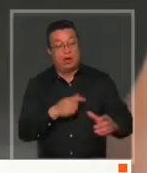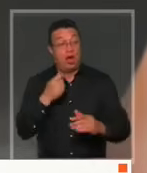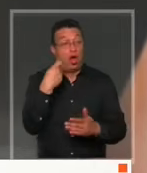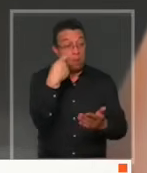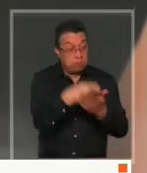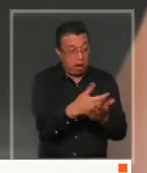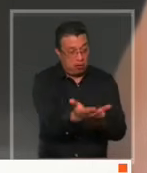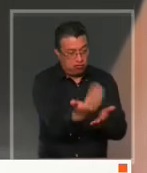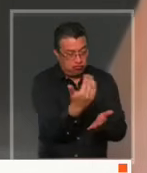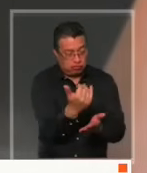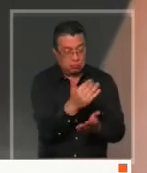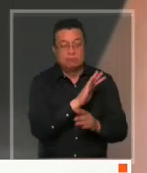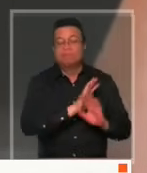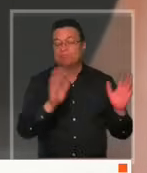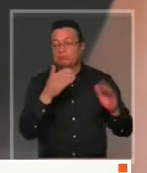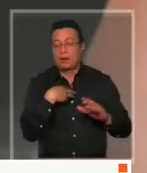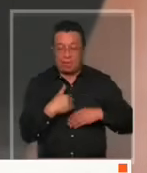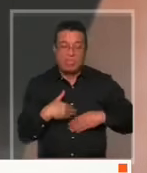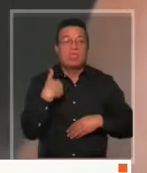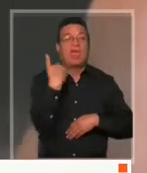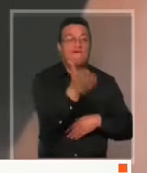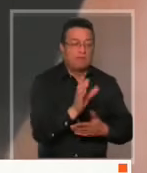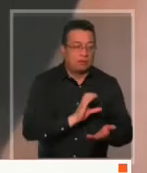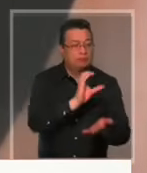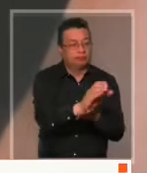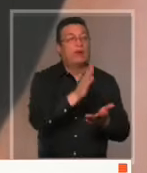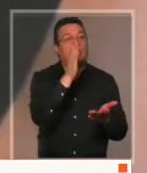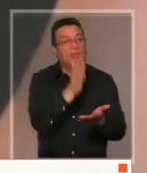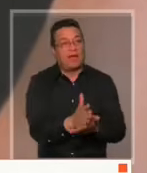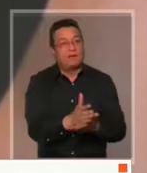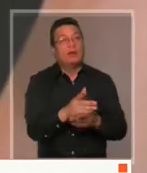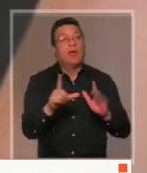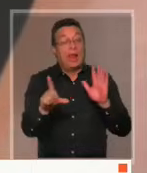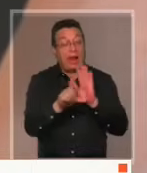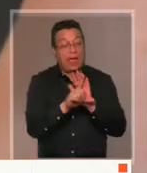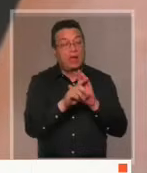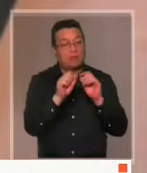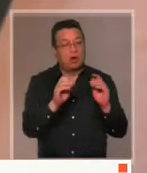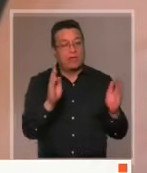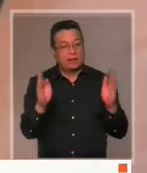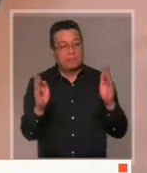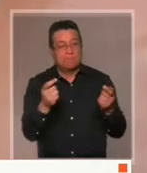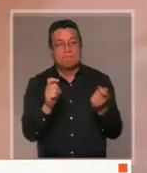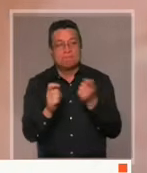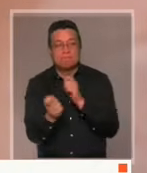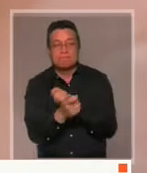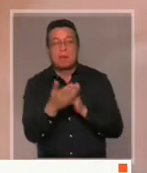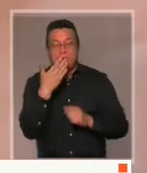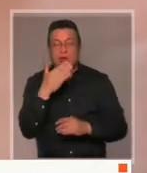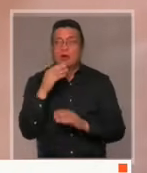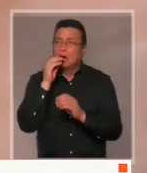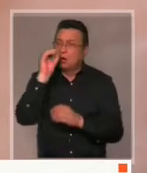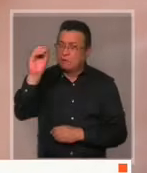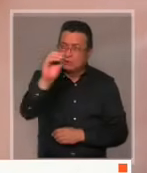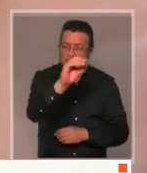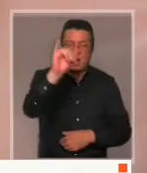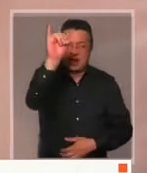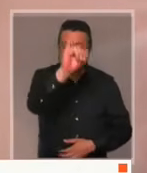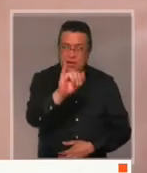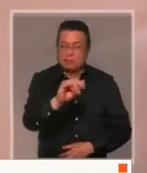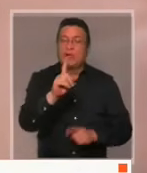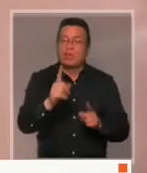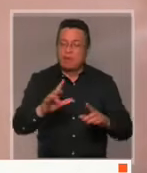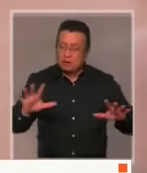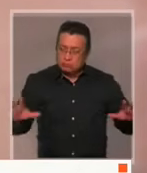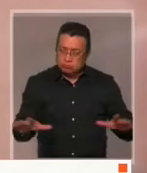más, te devolví. Y yo creo que en eso la ley da un margen para hacerlo mejor y yo invitaría a las ISAPRES y a todos que hagamos el esfuerzo por hacerlo